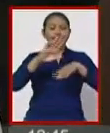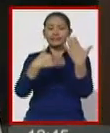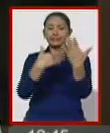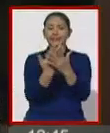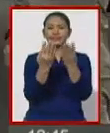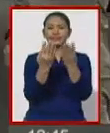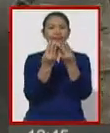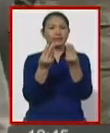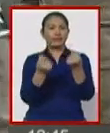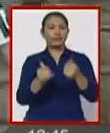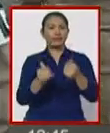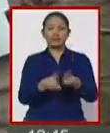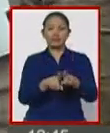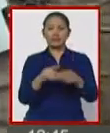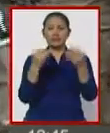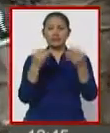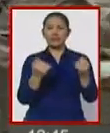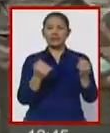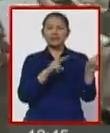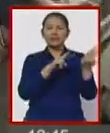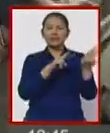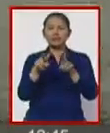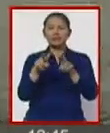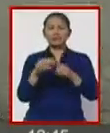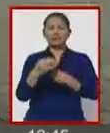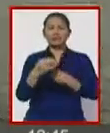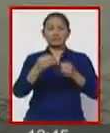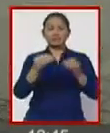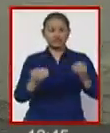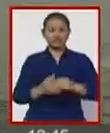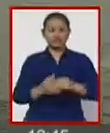ha disipado. Entre tanto, hoy se observó en la Intendencia